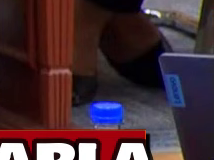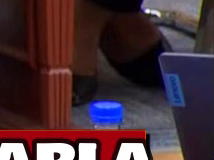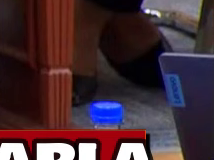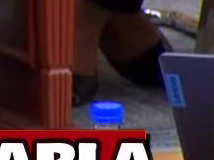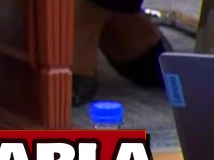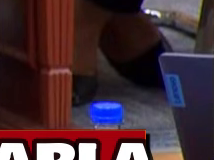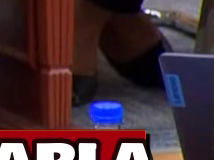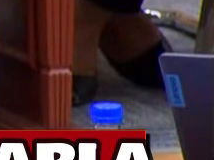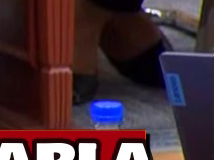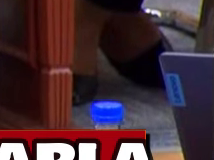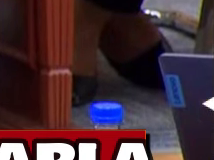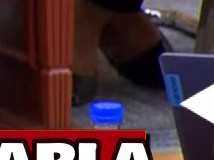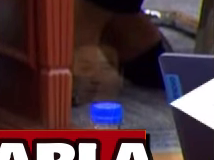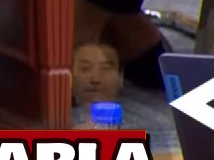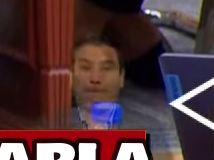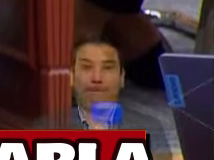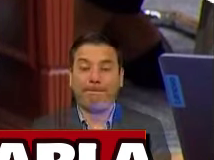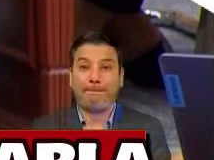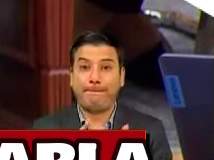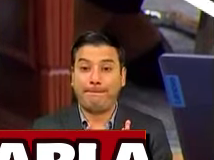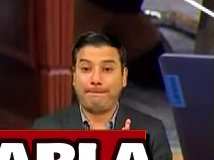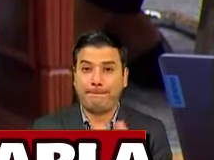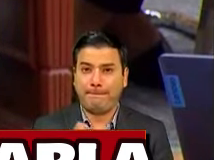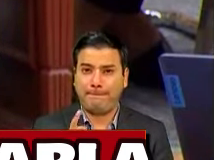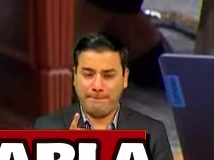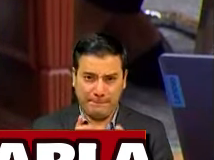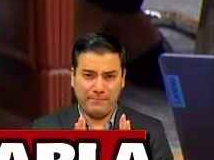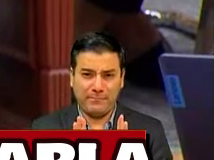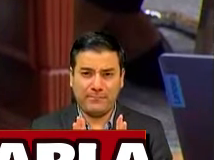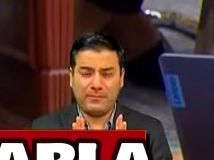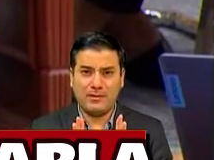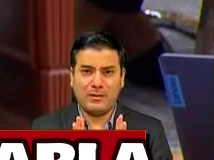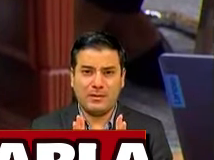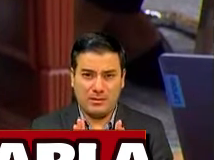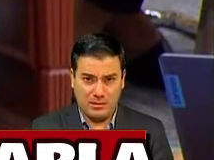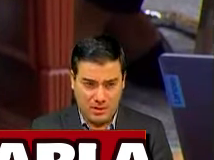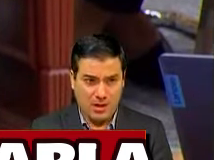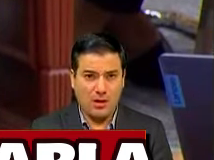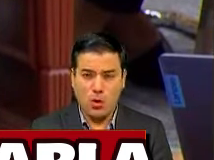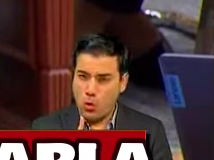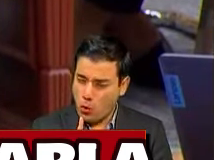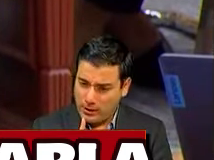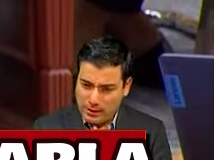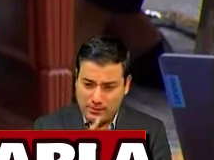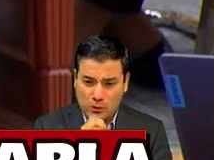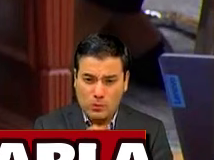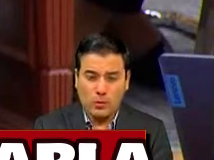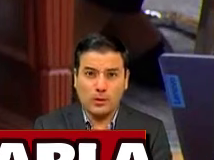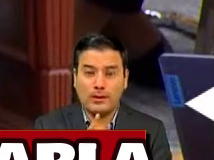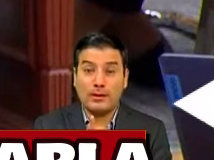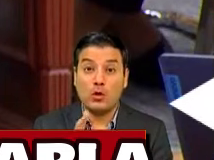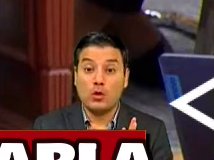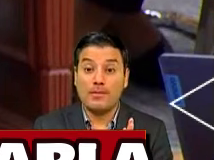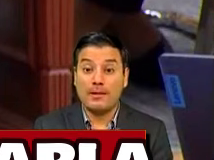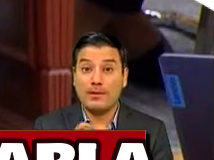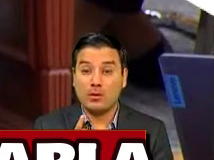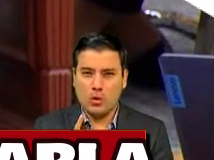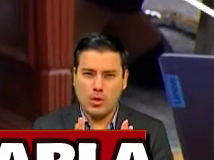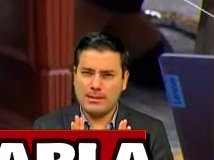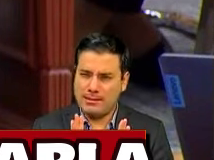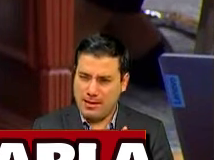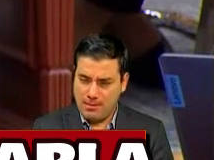ahora les notificamos, les dimos otra, digamos, otra oportunidad. En 2021 se abrió un